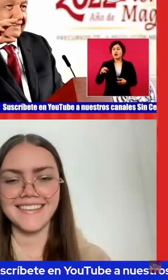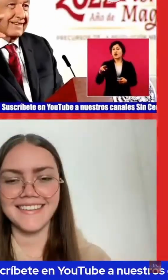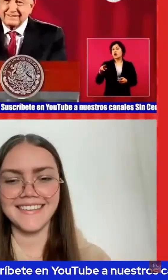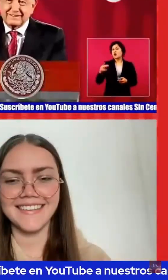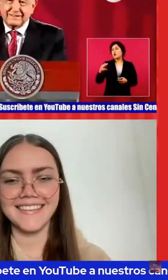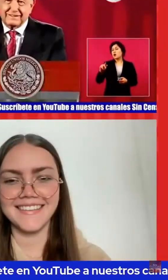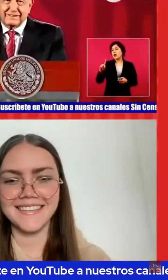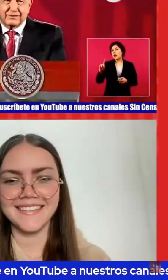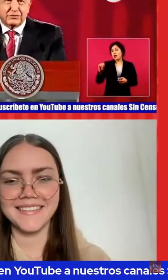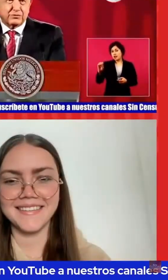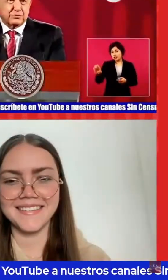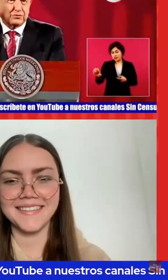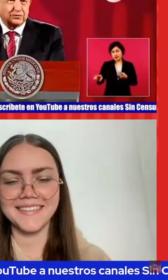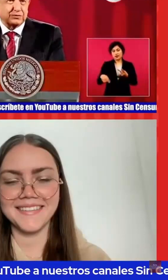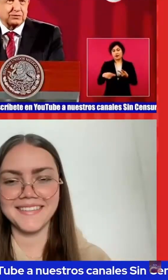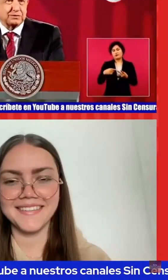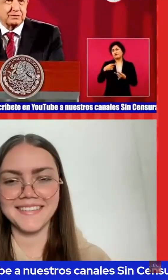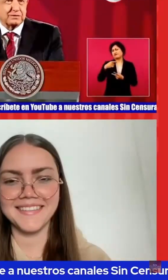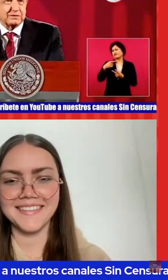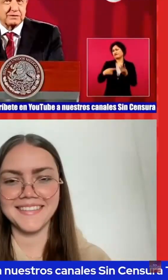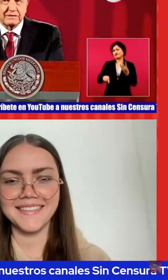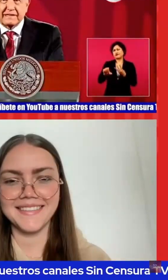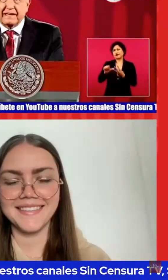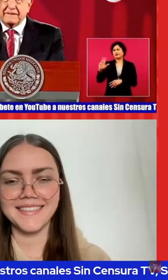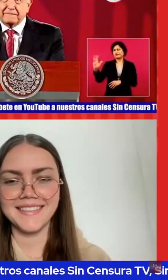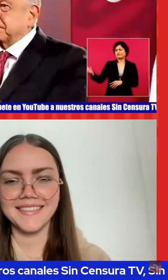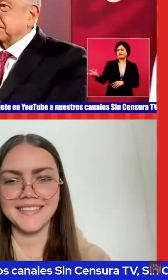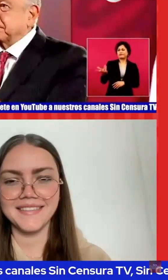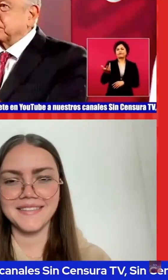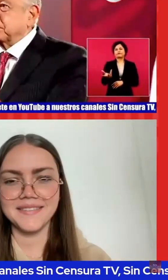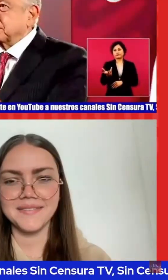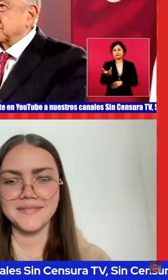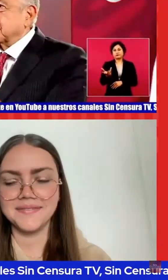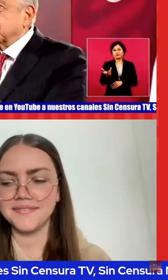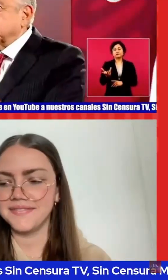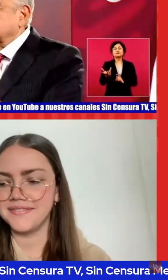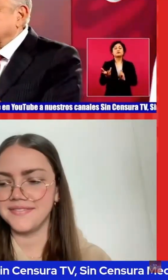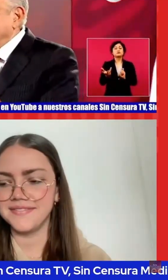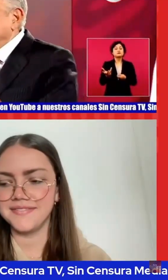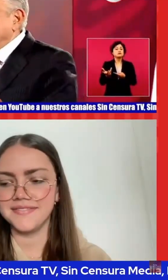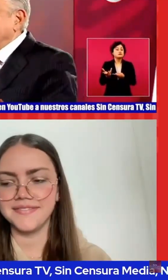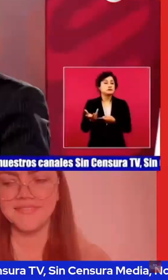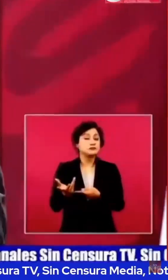Ugalde y otros que